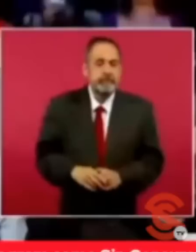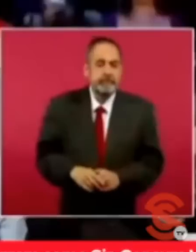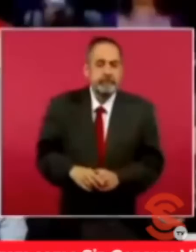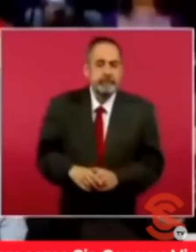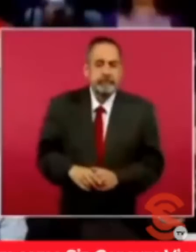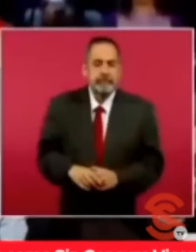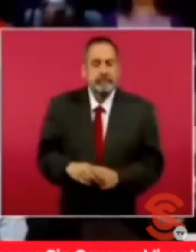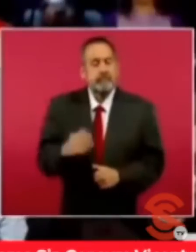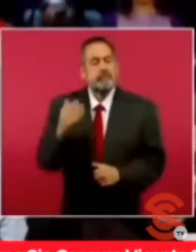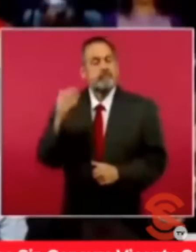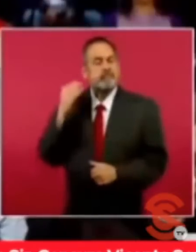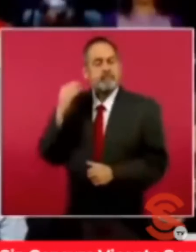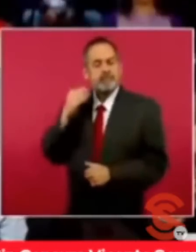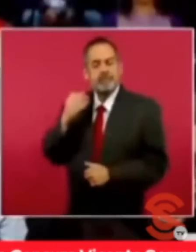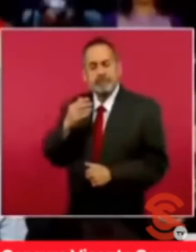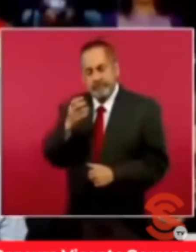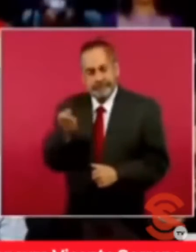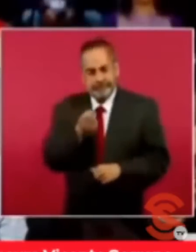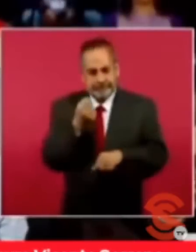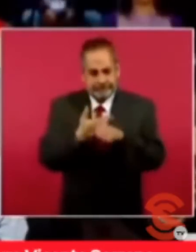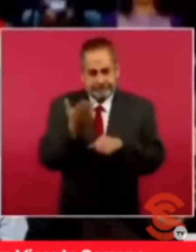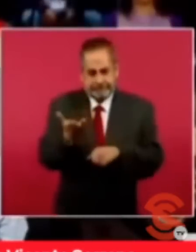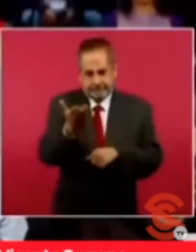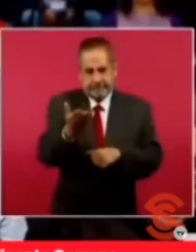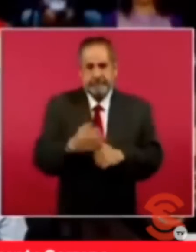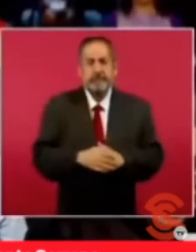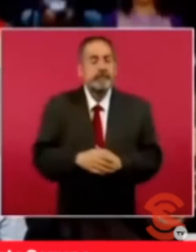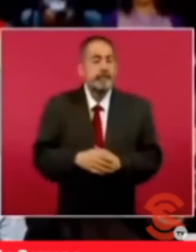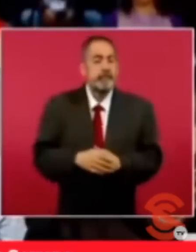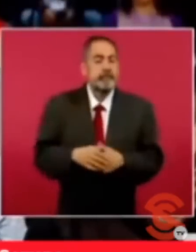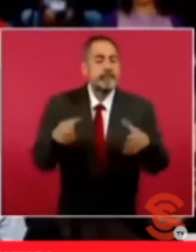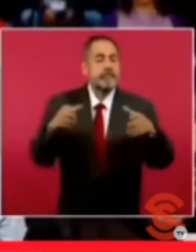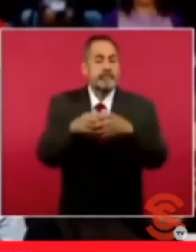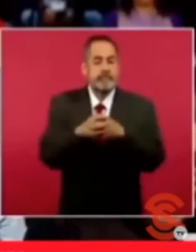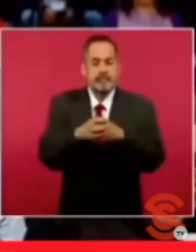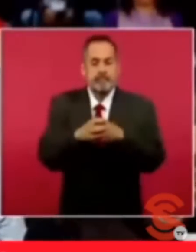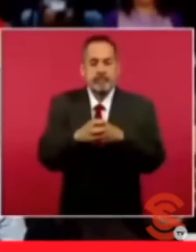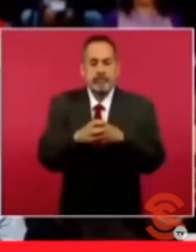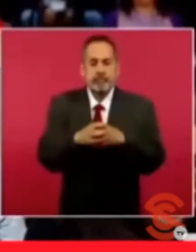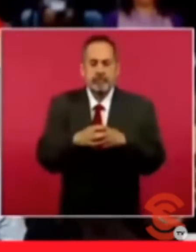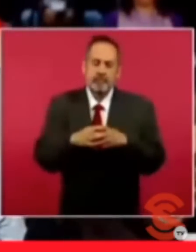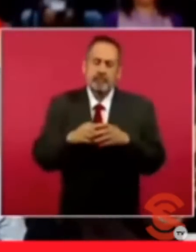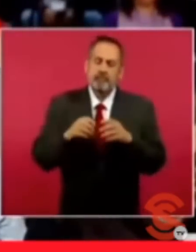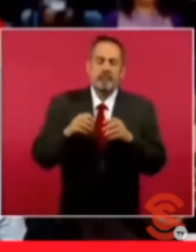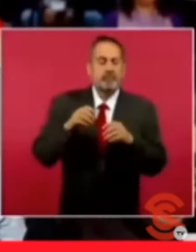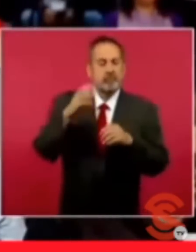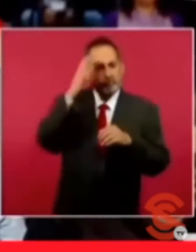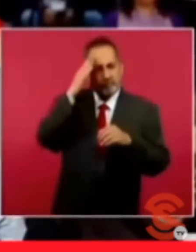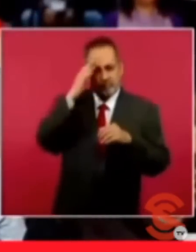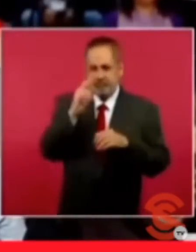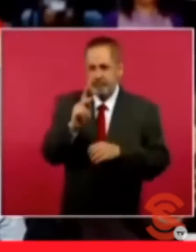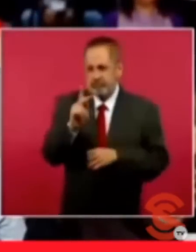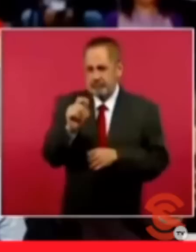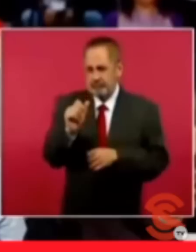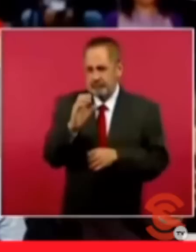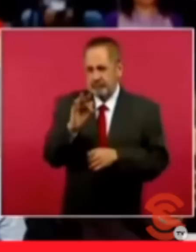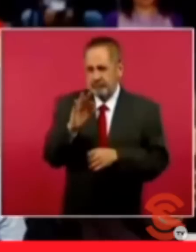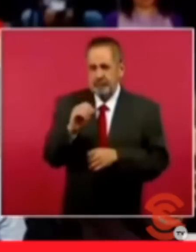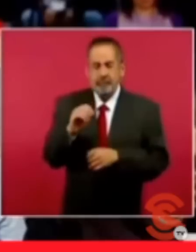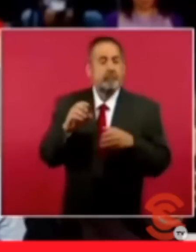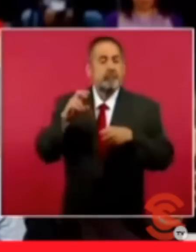días, dizque para celebrar un aniversario de la Alianza del Pacífico, hubo una cumbre de espurios en